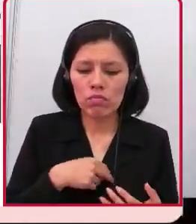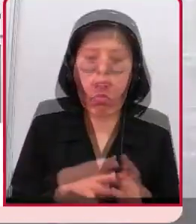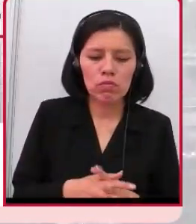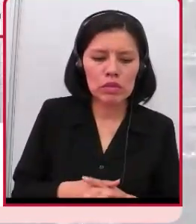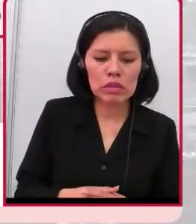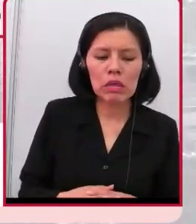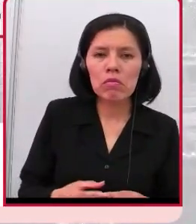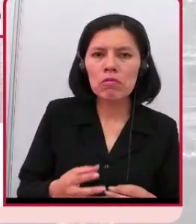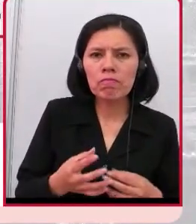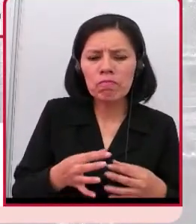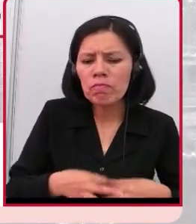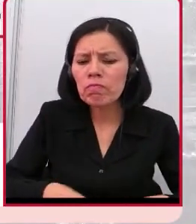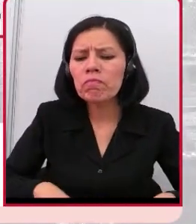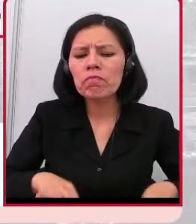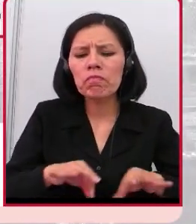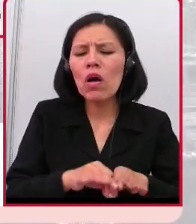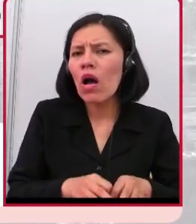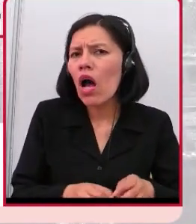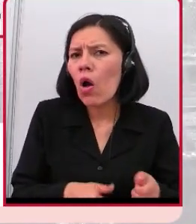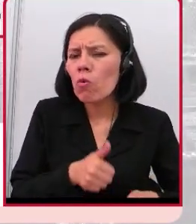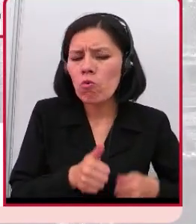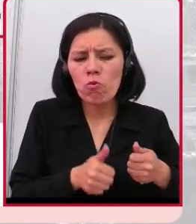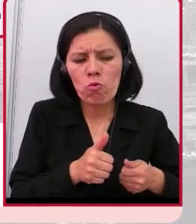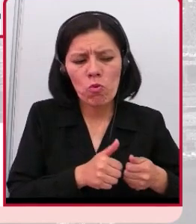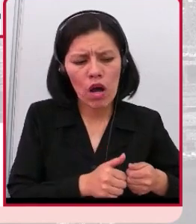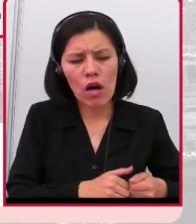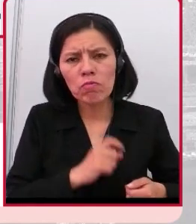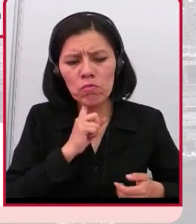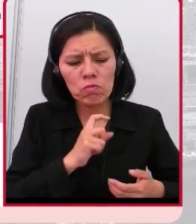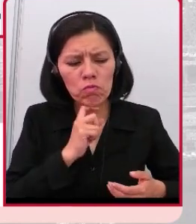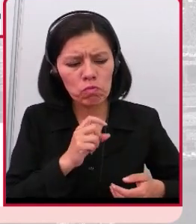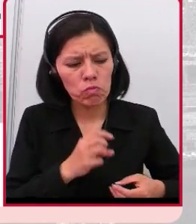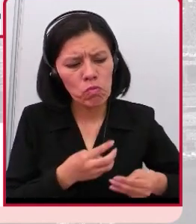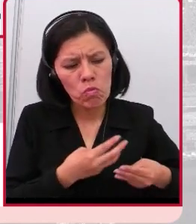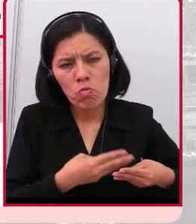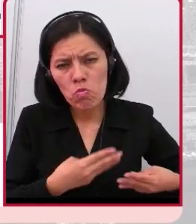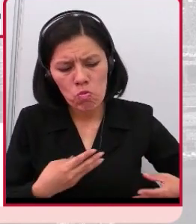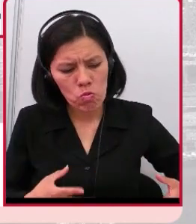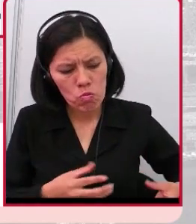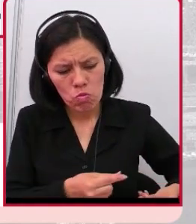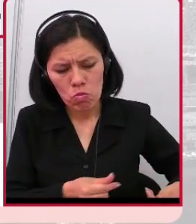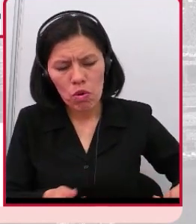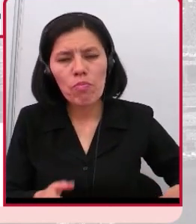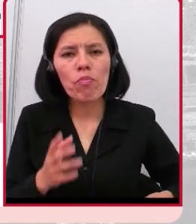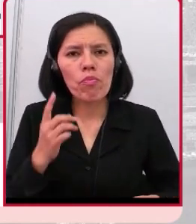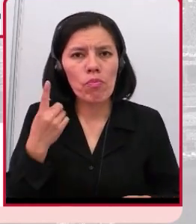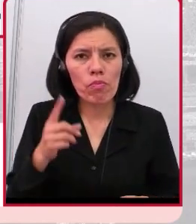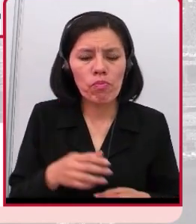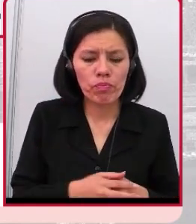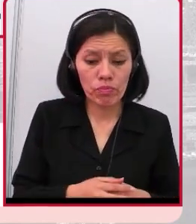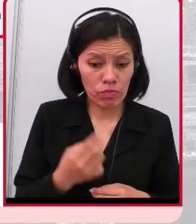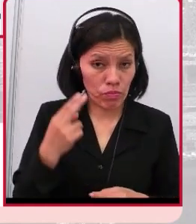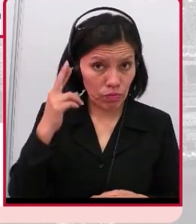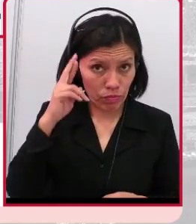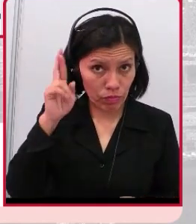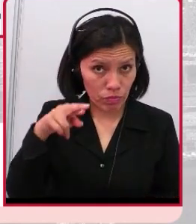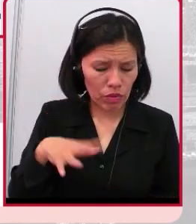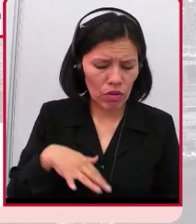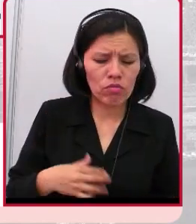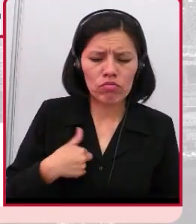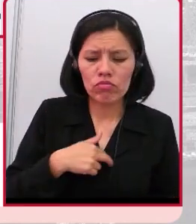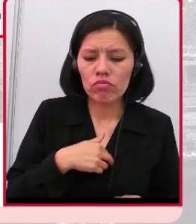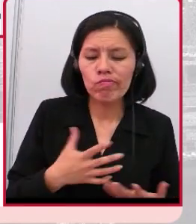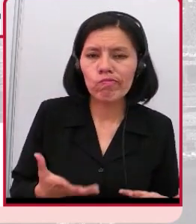de caracterizar nuestros minerales desde un enfoque metalúrgico. Por eso hemos desarrollado en